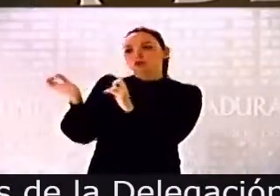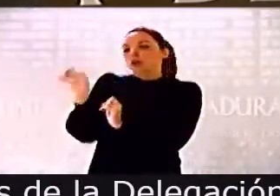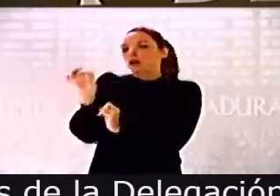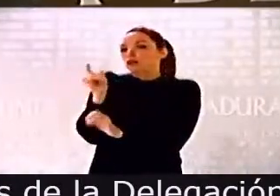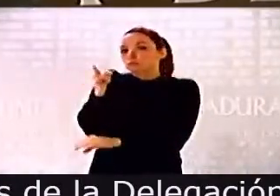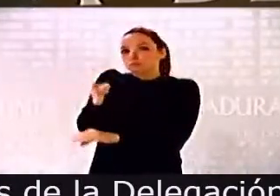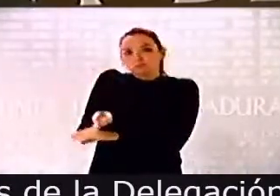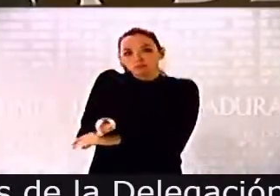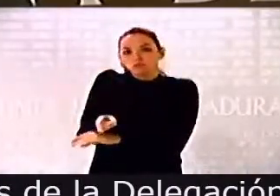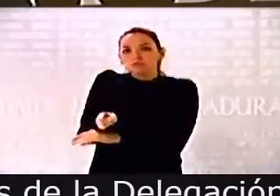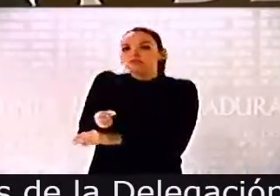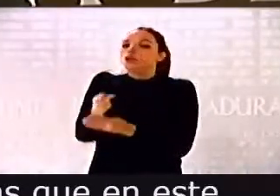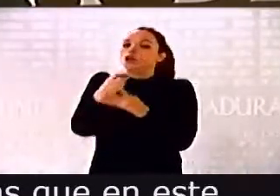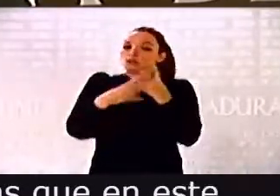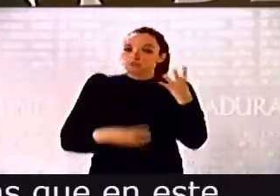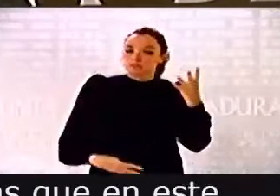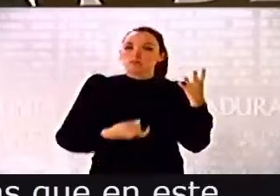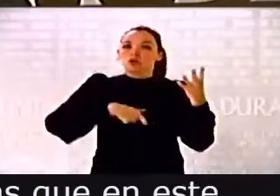o de confinamiento.